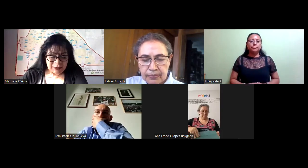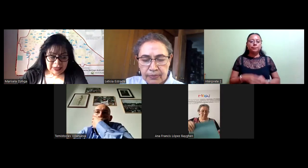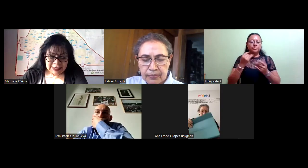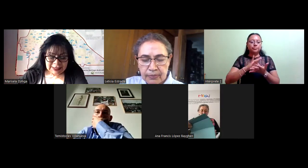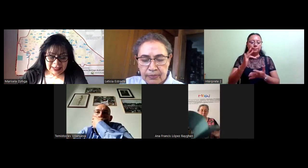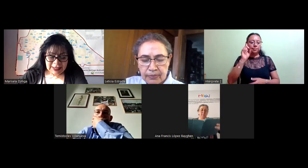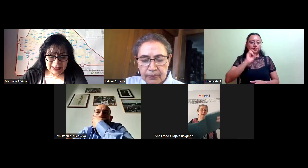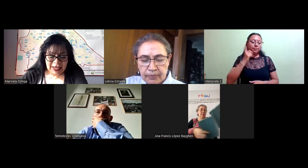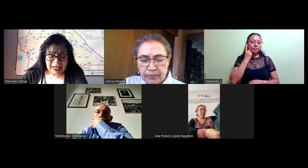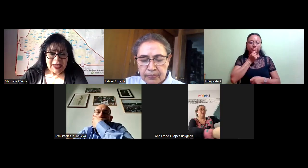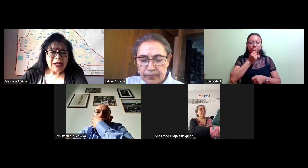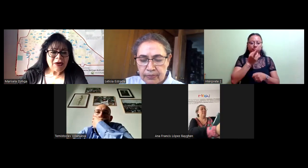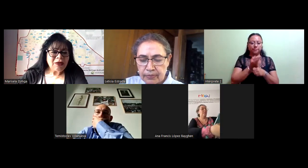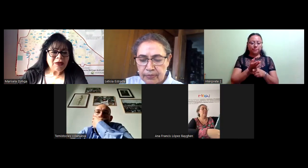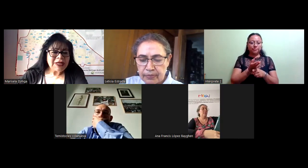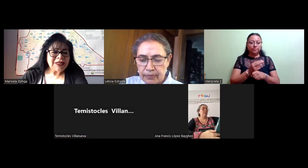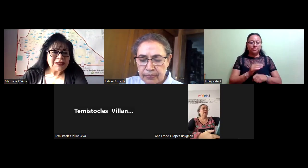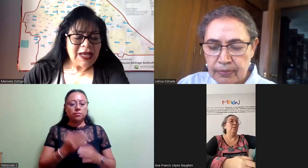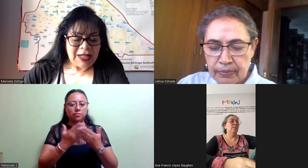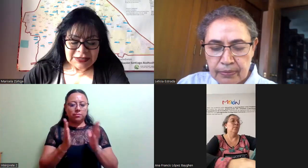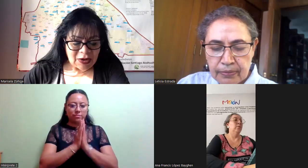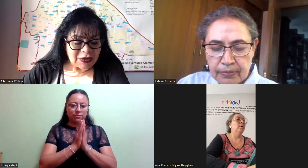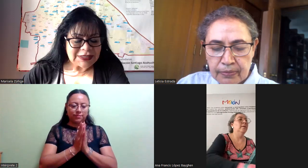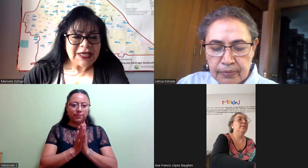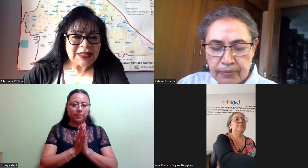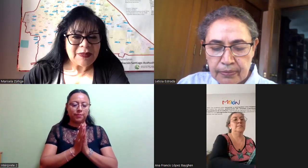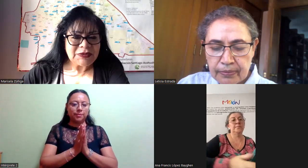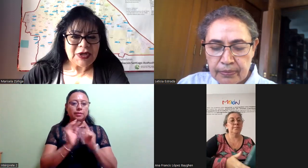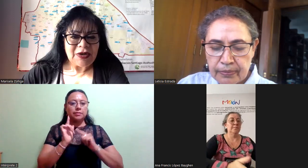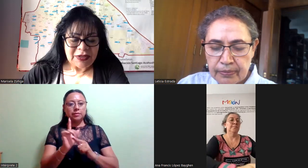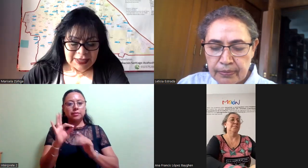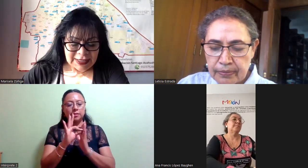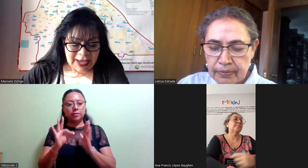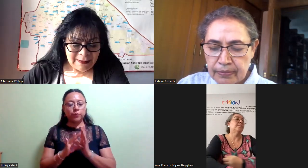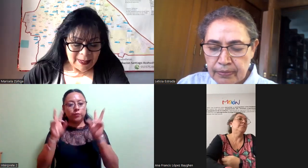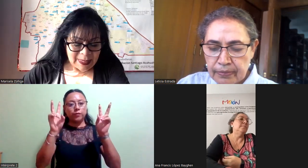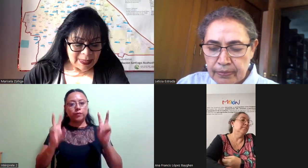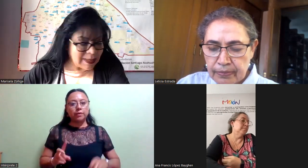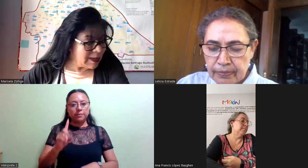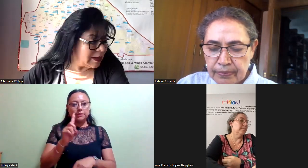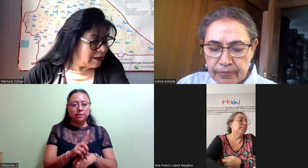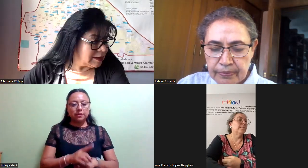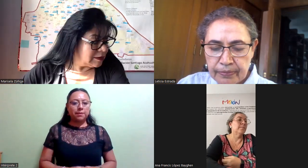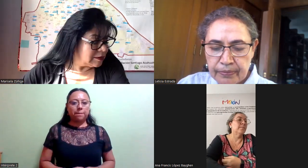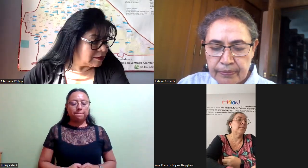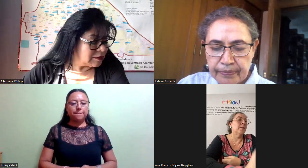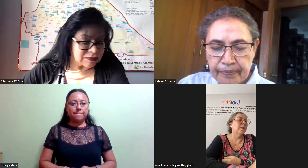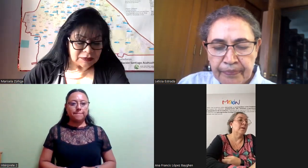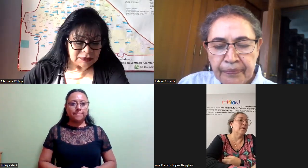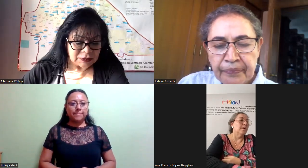gracias, diputada secretaria. Le ruego a usted el desahogo del siguiente punto del orden del día.